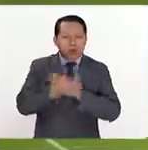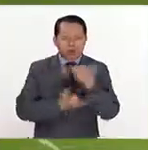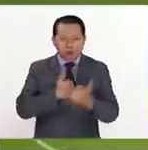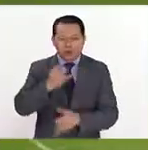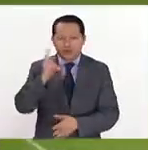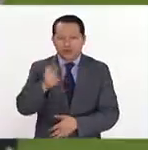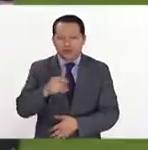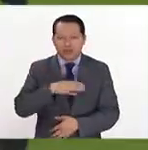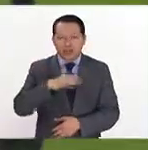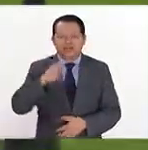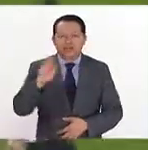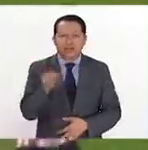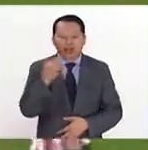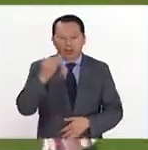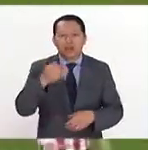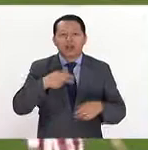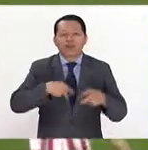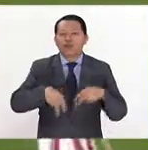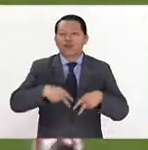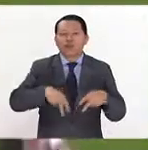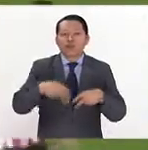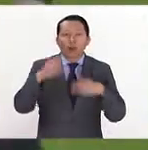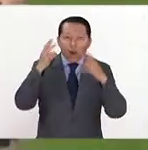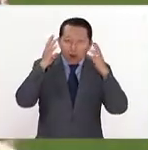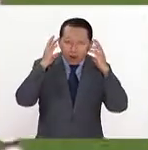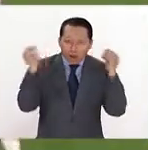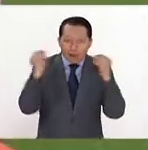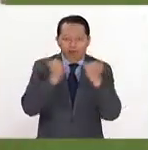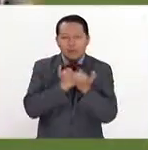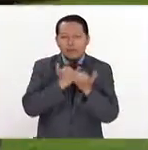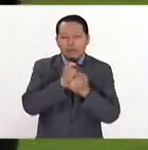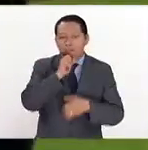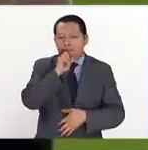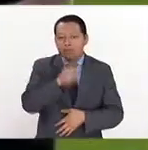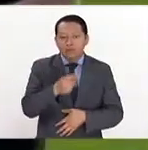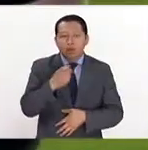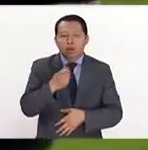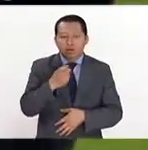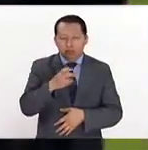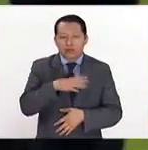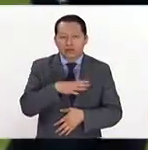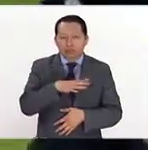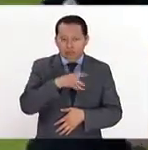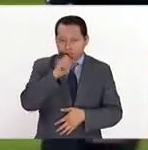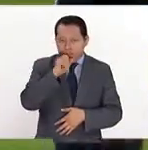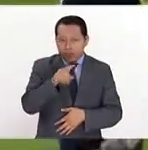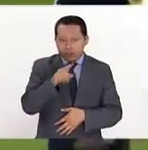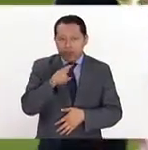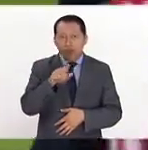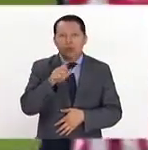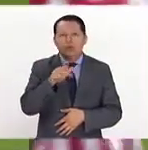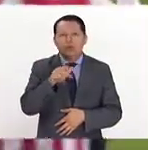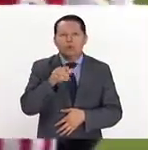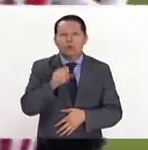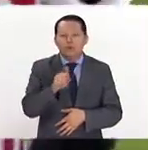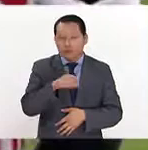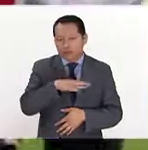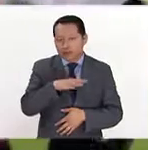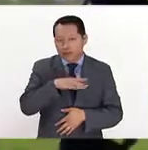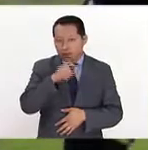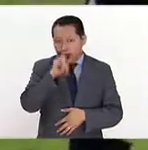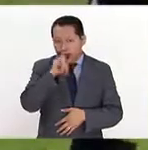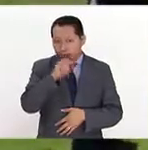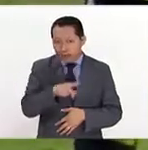la Federación de Fútbol de Holanda y por supuesto este golpe que le dio a Lucas Wonderberg con